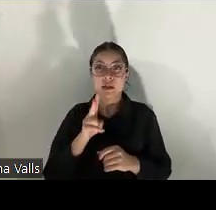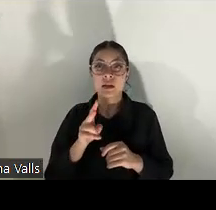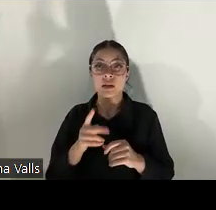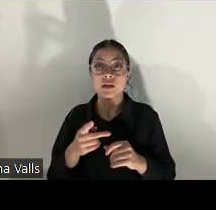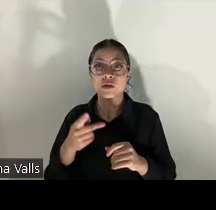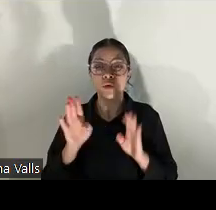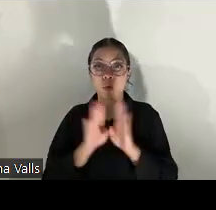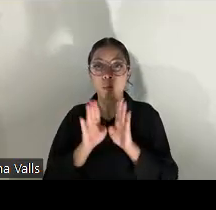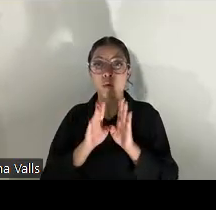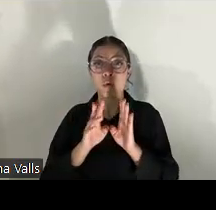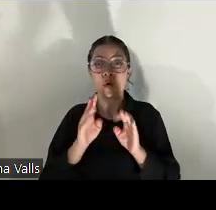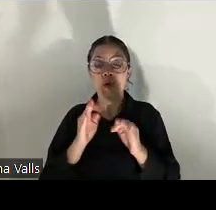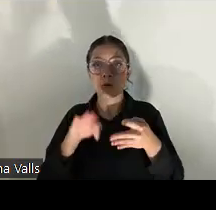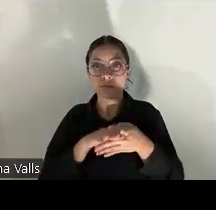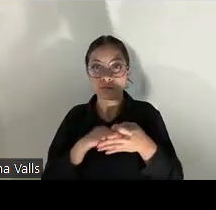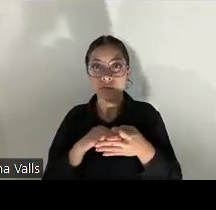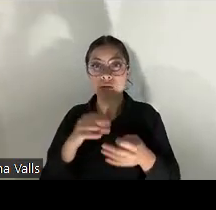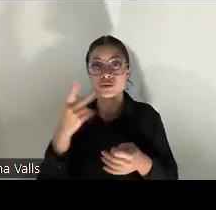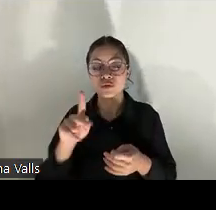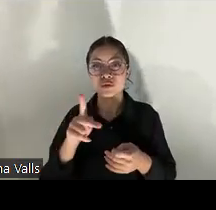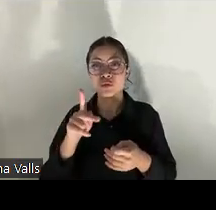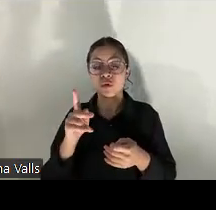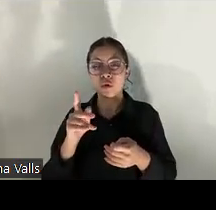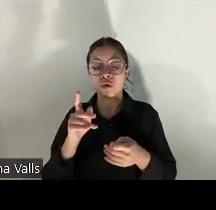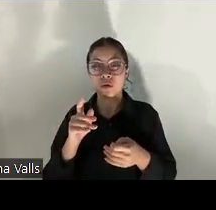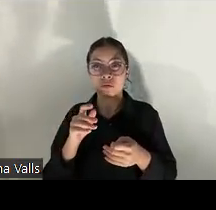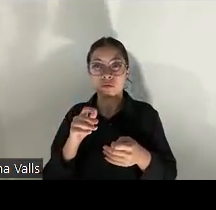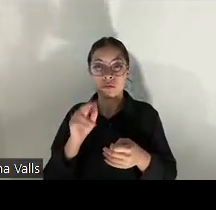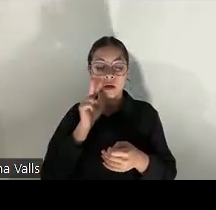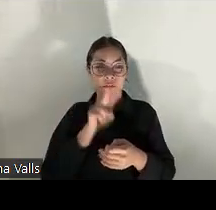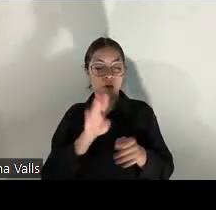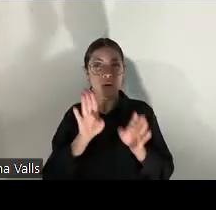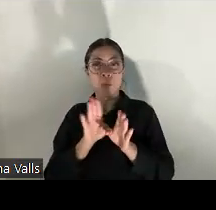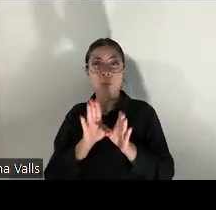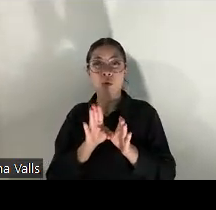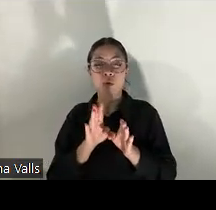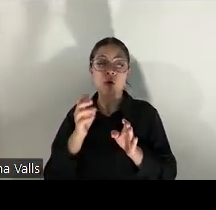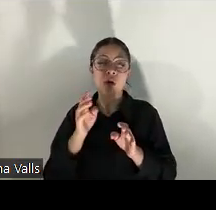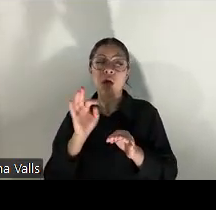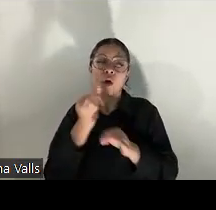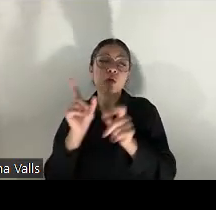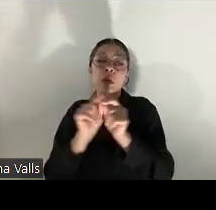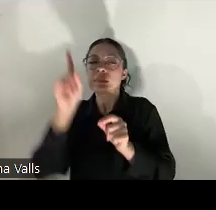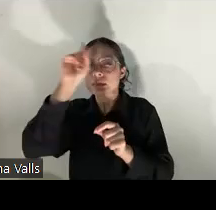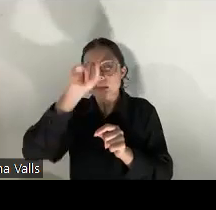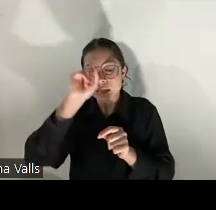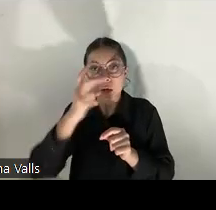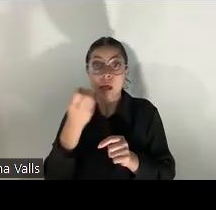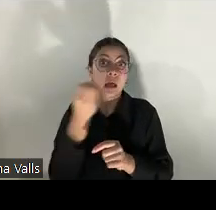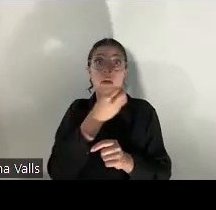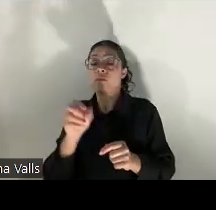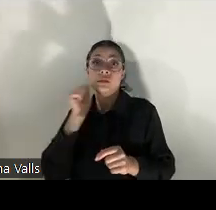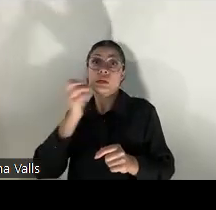tono activo lo vamos a evaluar mediante la postura, el regreso estoy dando algunos como tips, no es que así se evalúe todo el